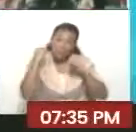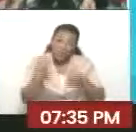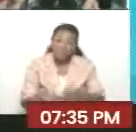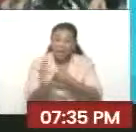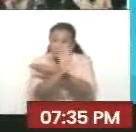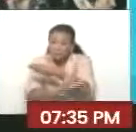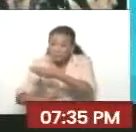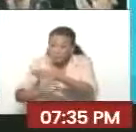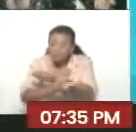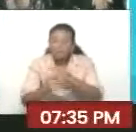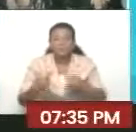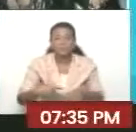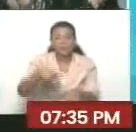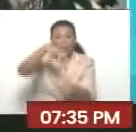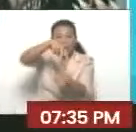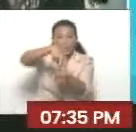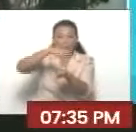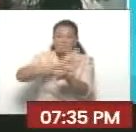Al capó.